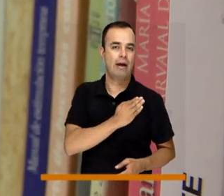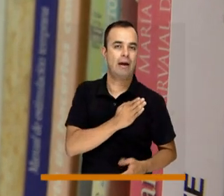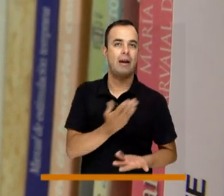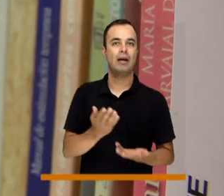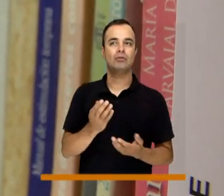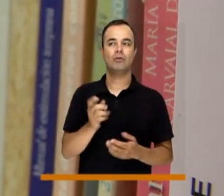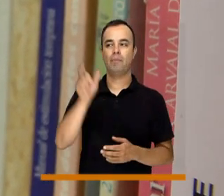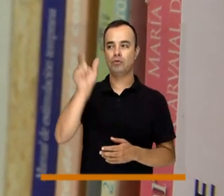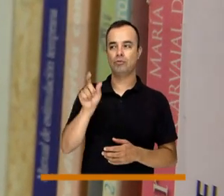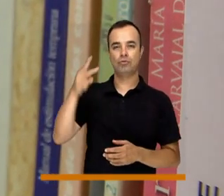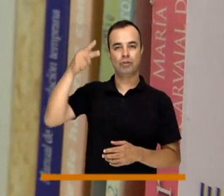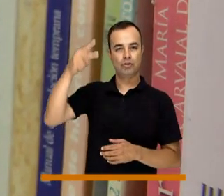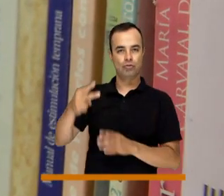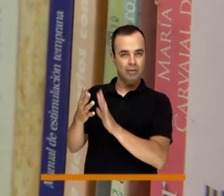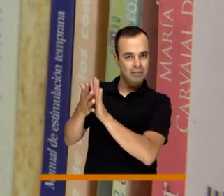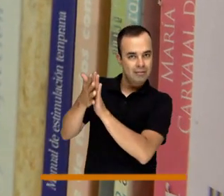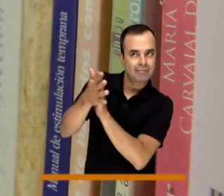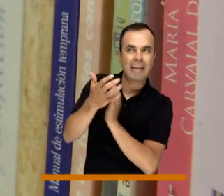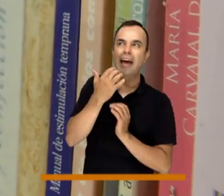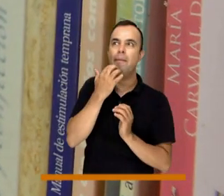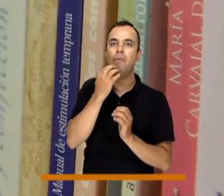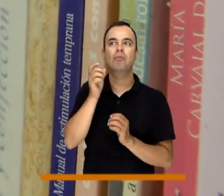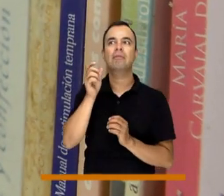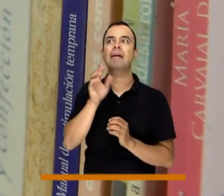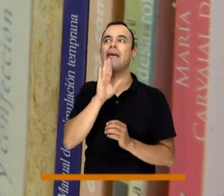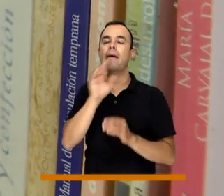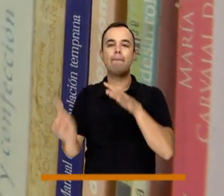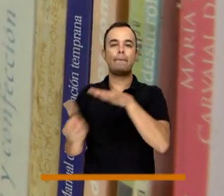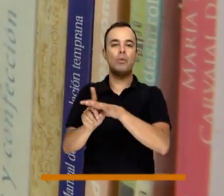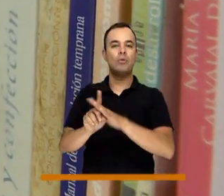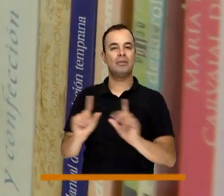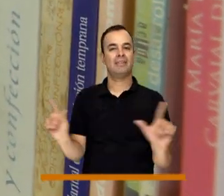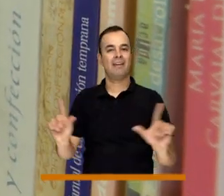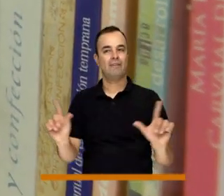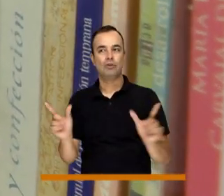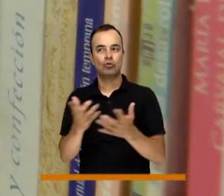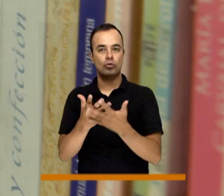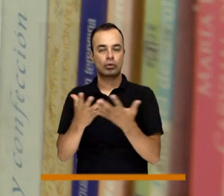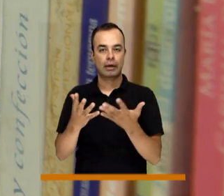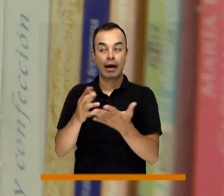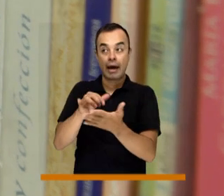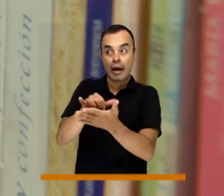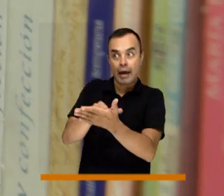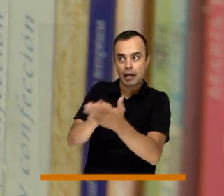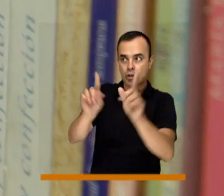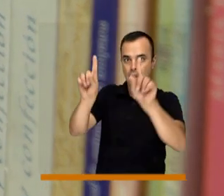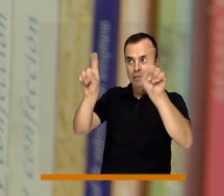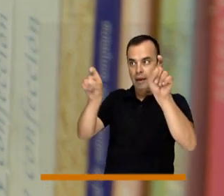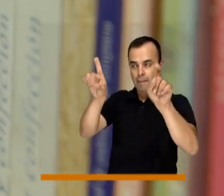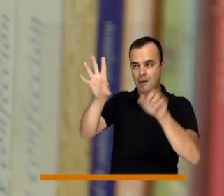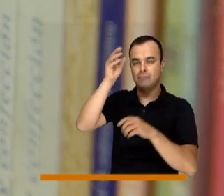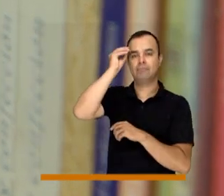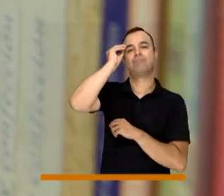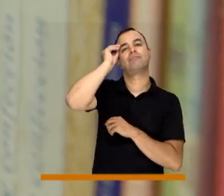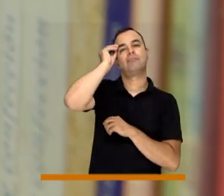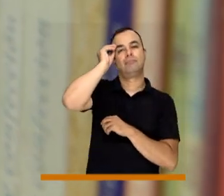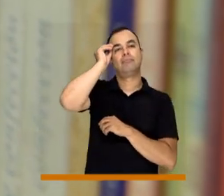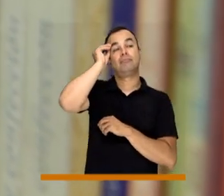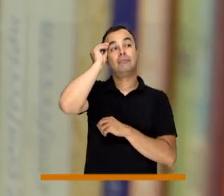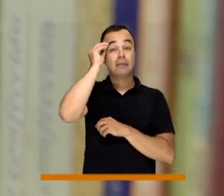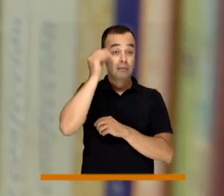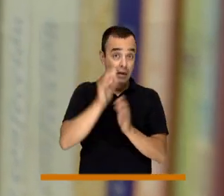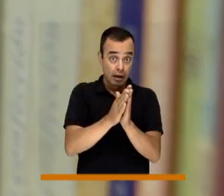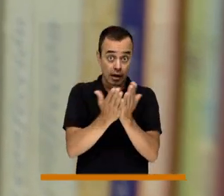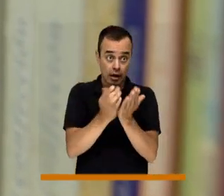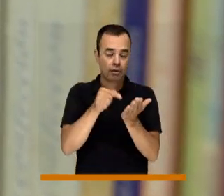las biografías, pues quién se inventó la televisión, no sé. Entonces, primero, identificar el tema. Los libros,